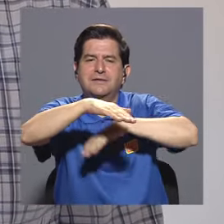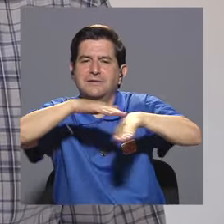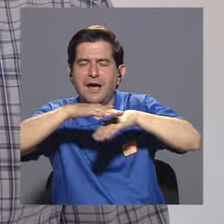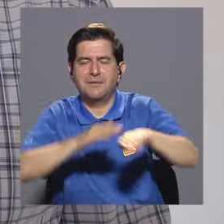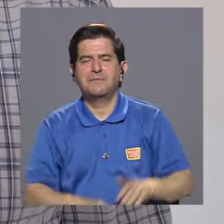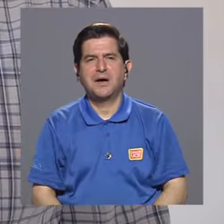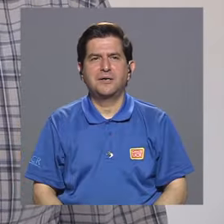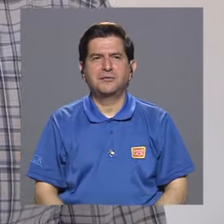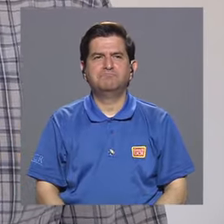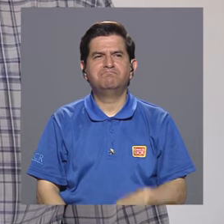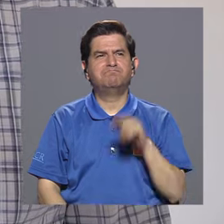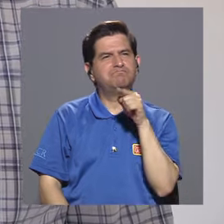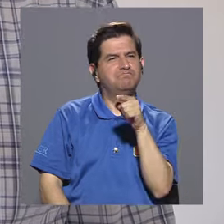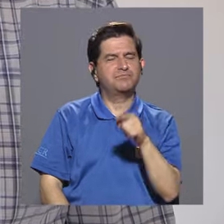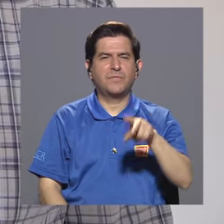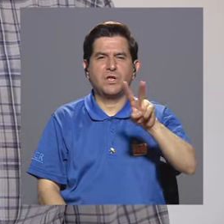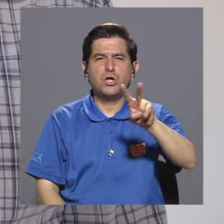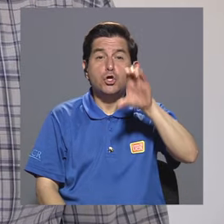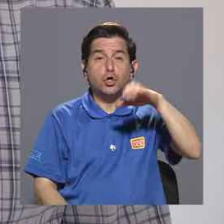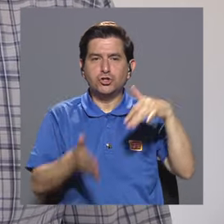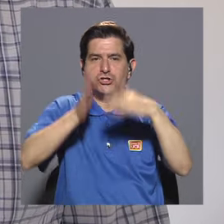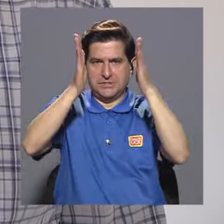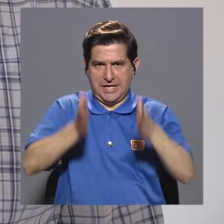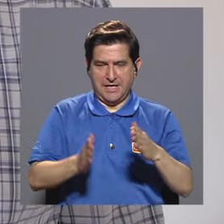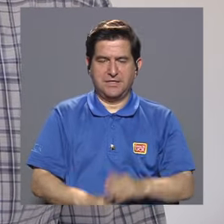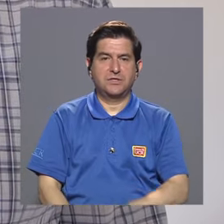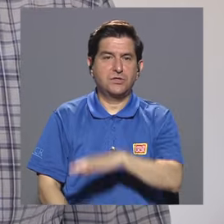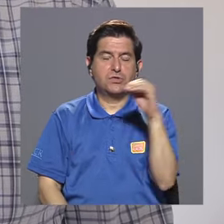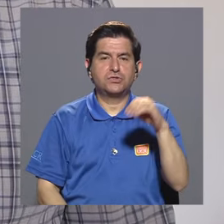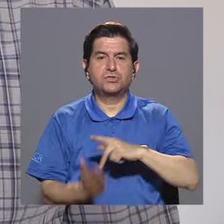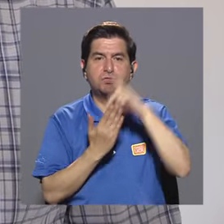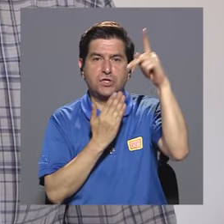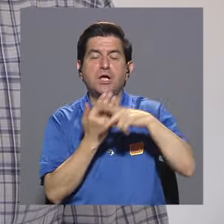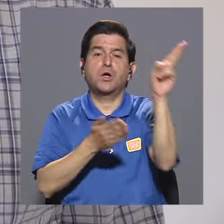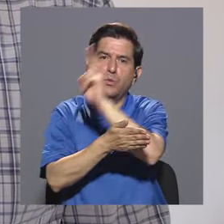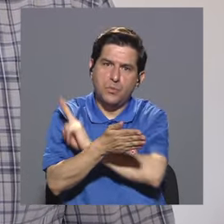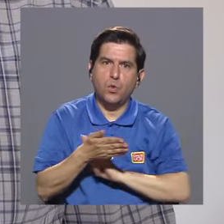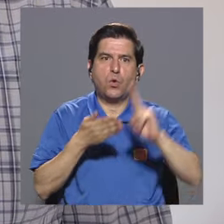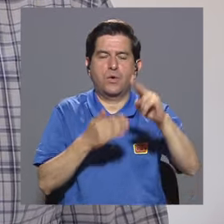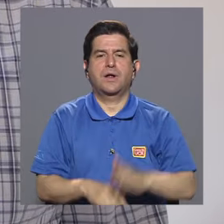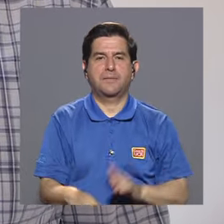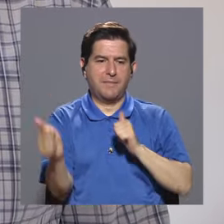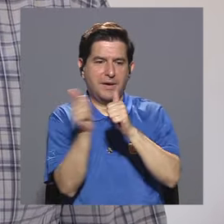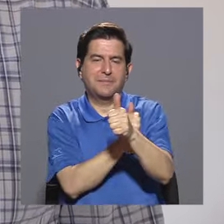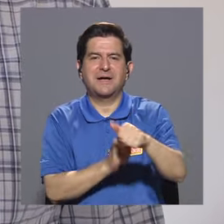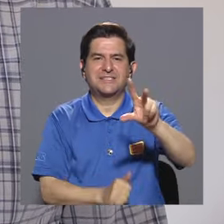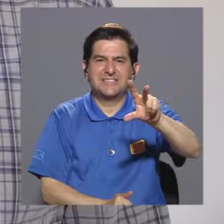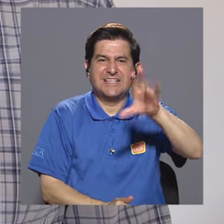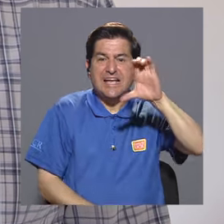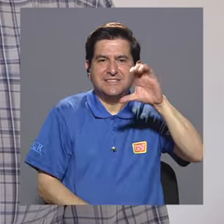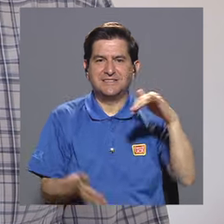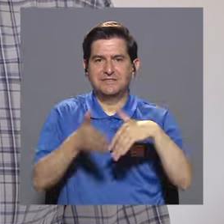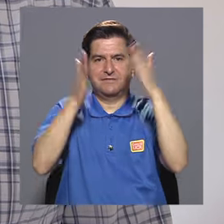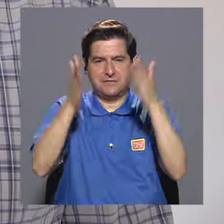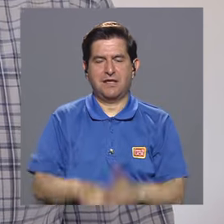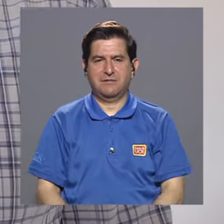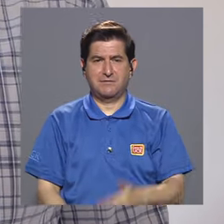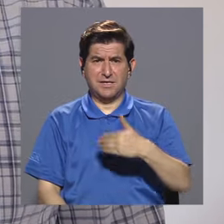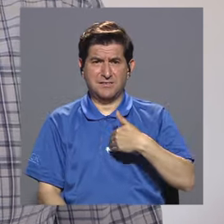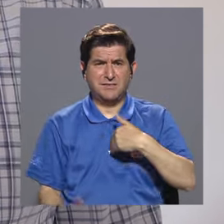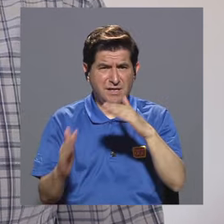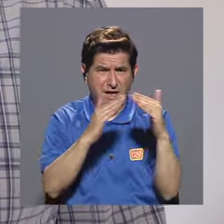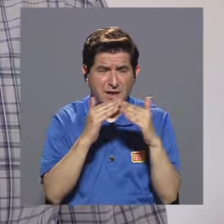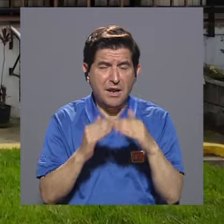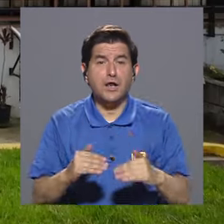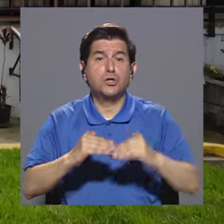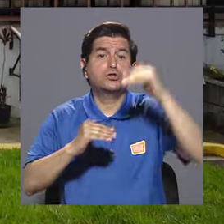básica, que manejan más de 200 estudiantes, y el programa universitario, que supera los 300 estudiantes. Es decir,